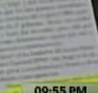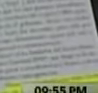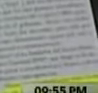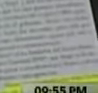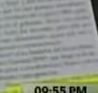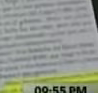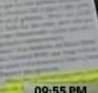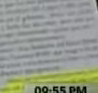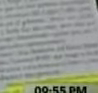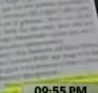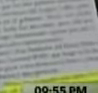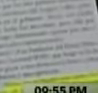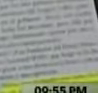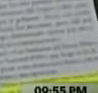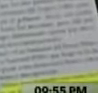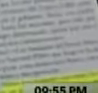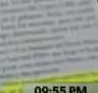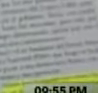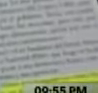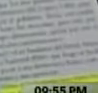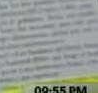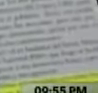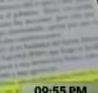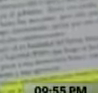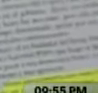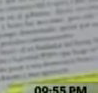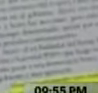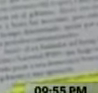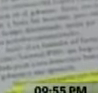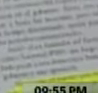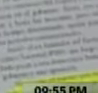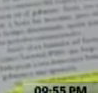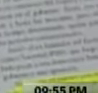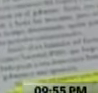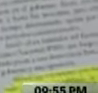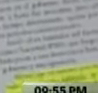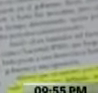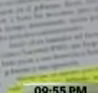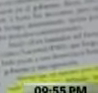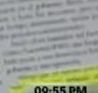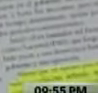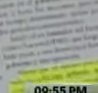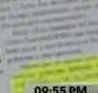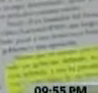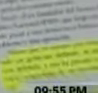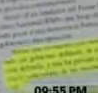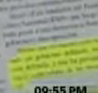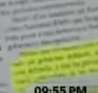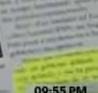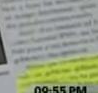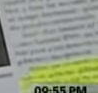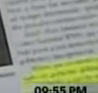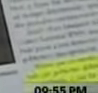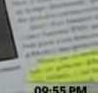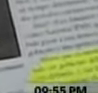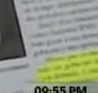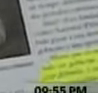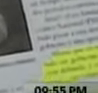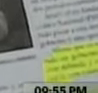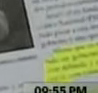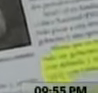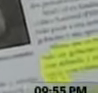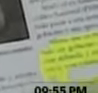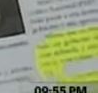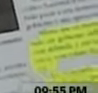el 96, nunca ha habido un gobierno definido, ni una oposición definida. Y eso ha privado a la democracia venezolana de un